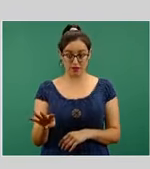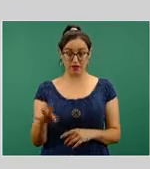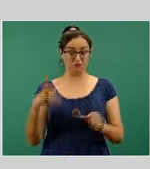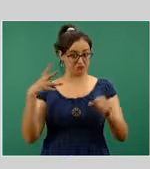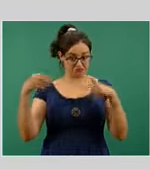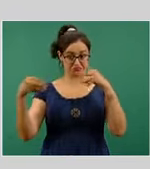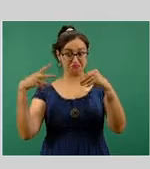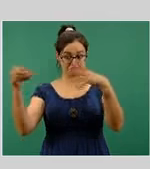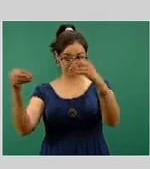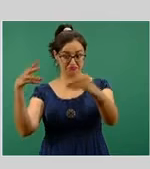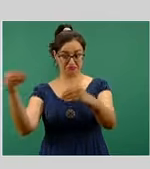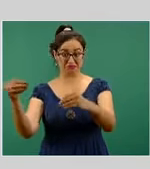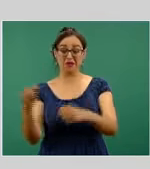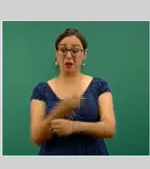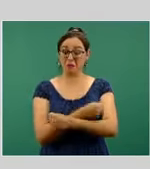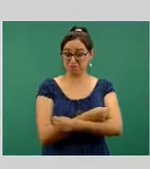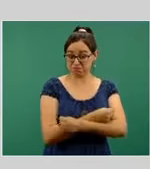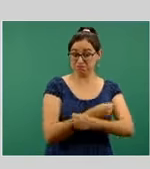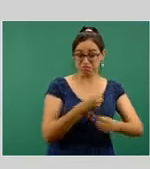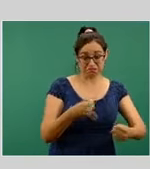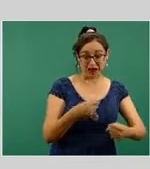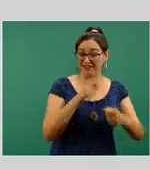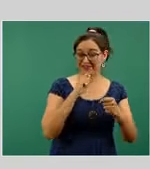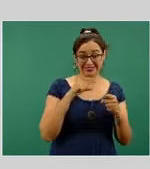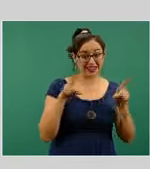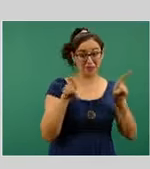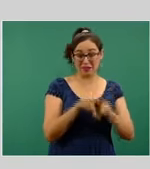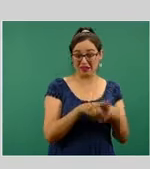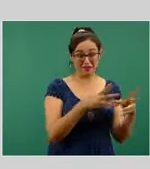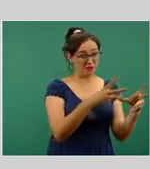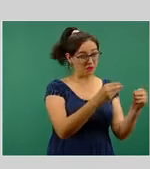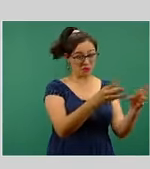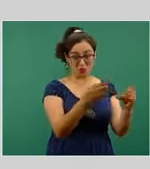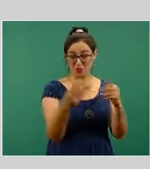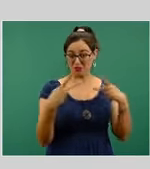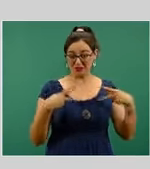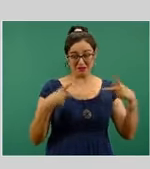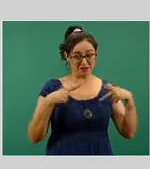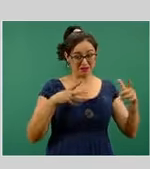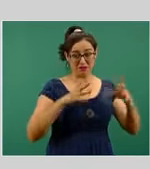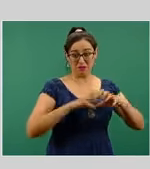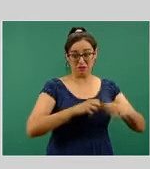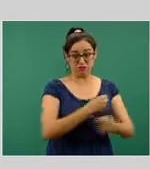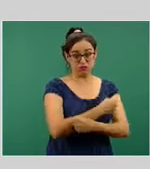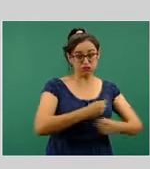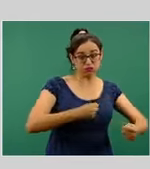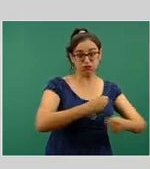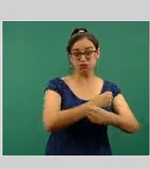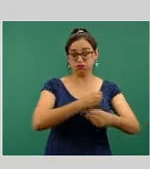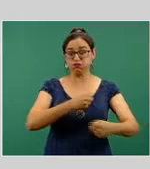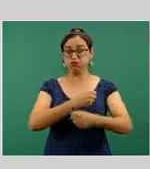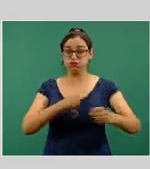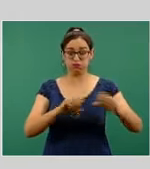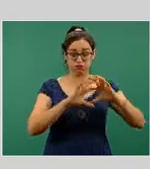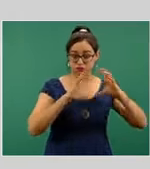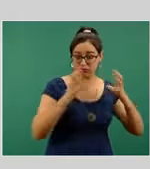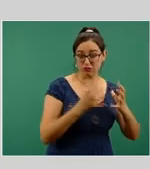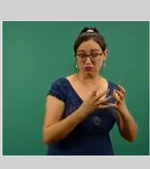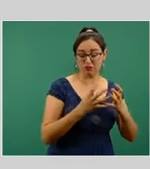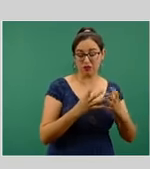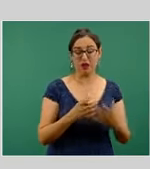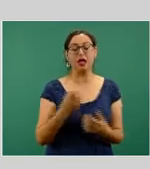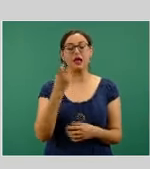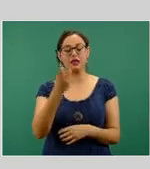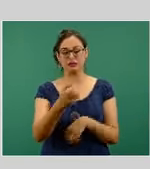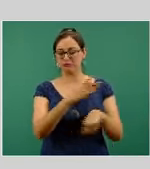global a la que solo se puede hacer frente con una respuesta global coordinada. Entonces, el llamado de este grupo